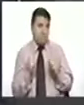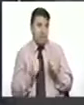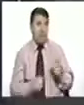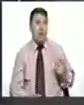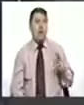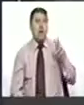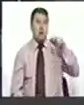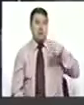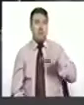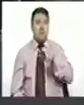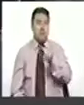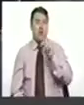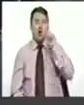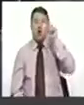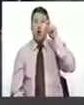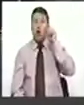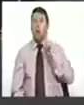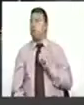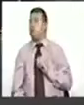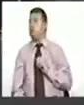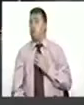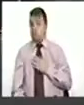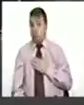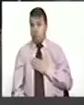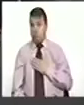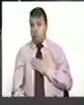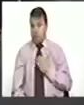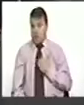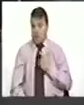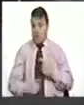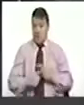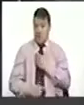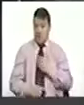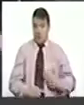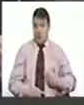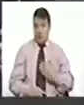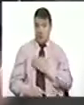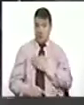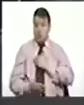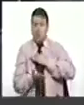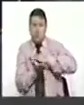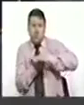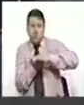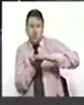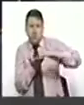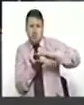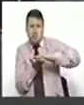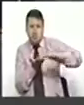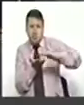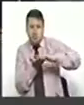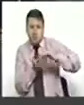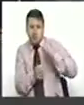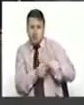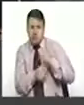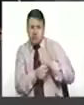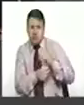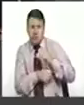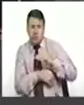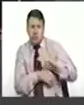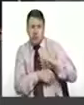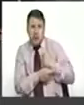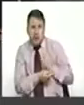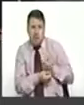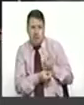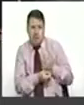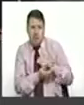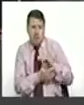vías. El gobierno nuestro pavimentó, después de rectificar la Sardinata Ocaña,